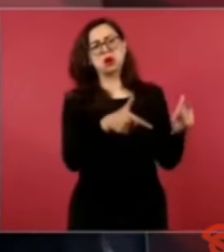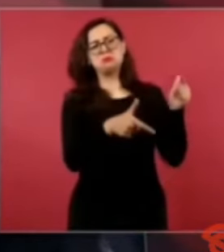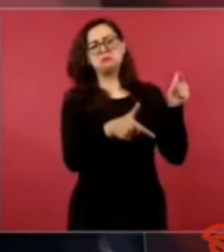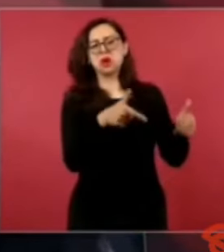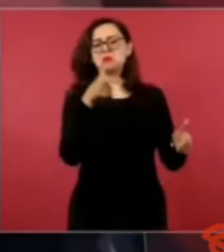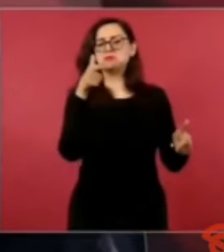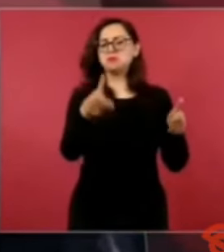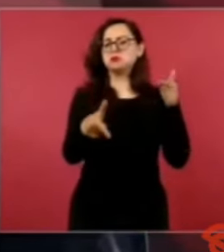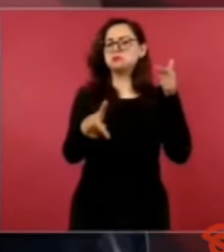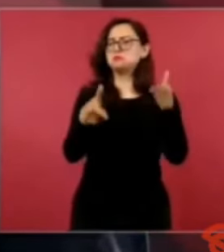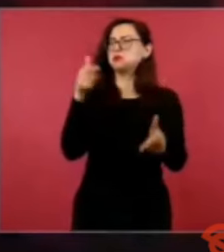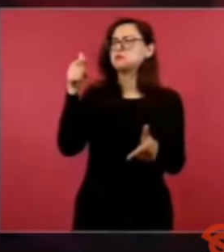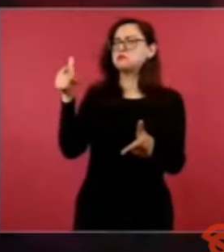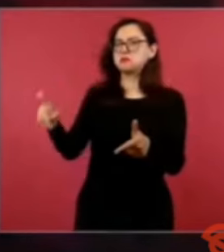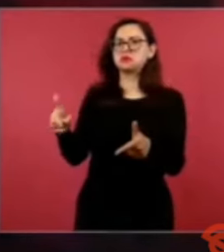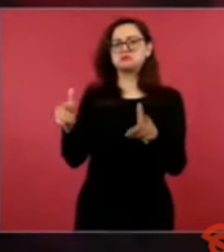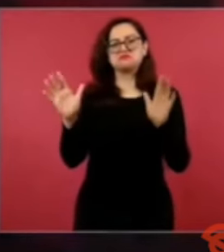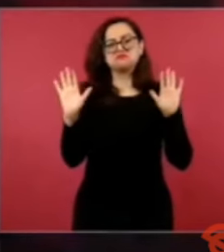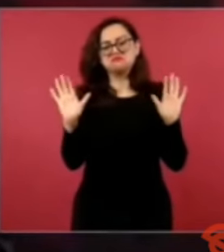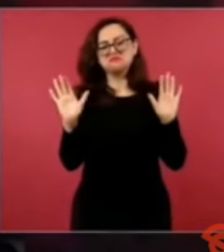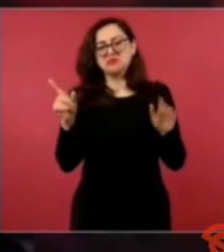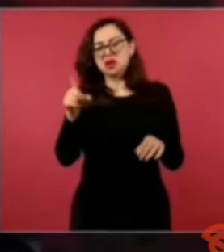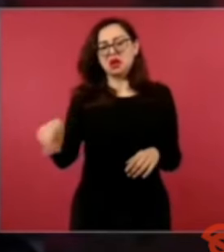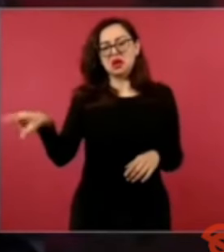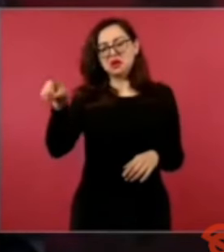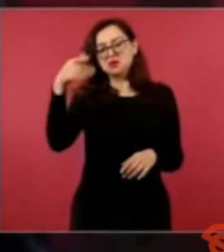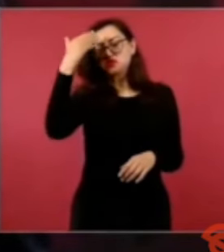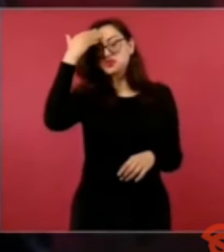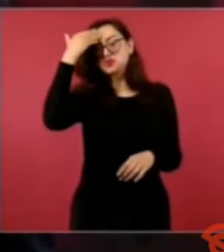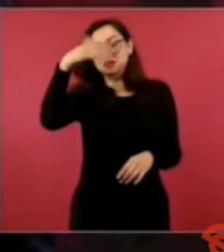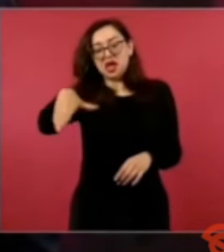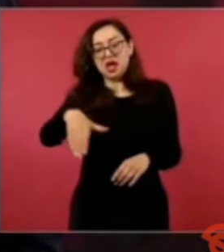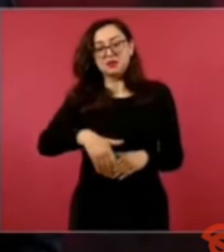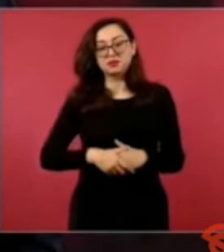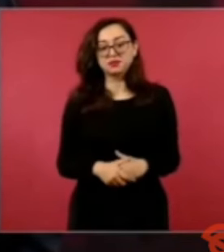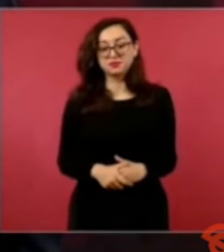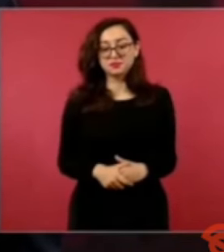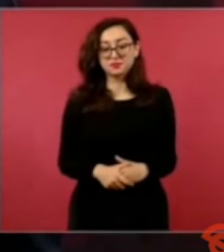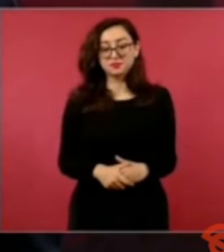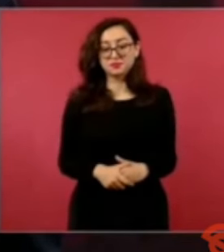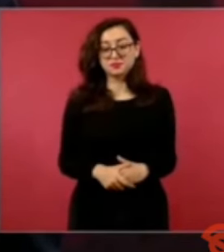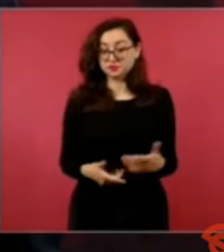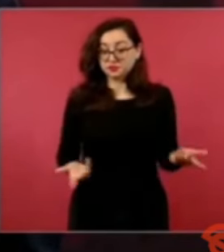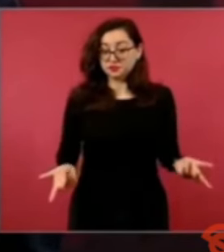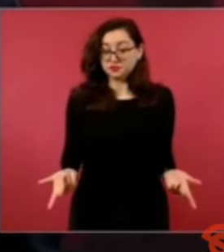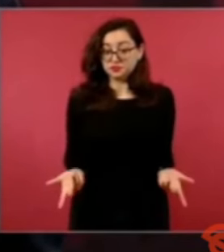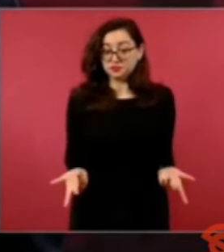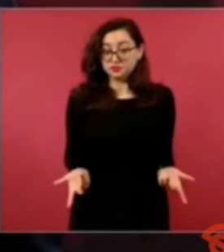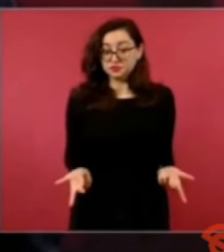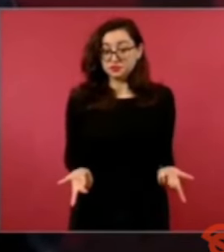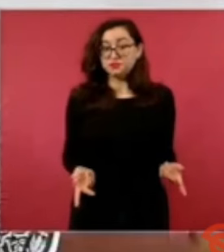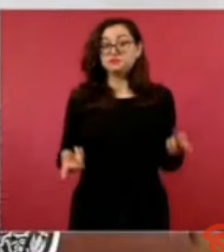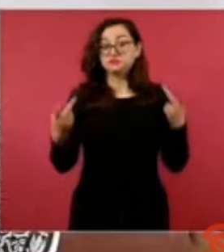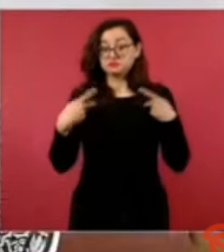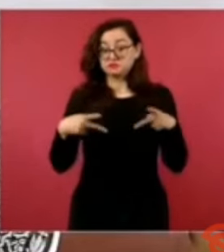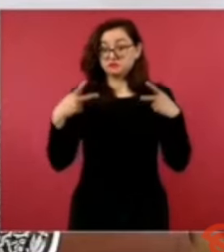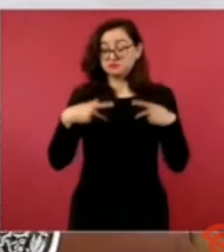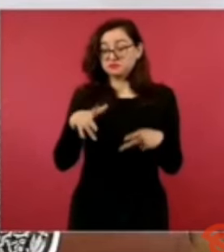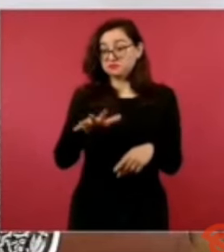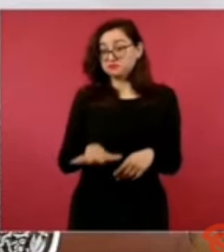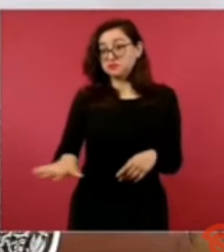sabe y si quieren pruebas de que el pueblo es mucha